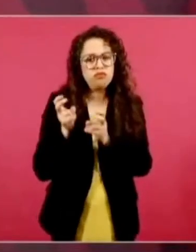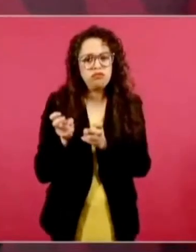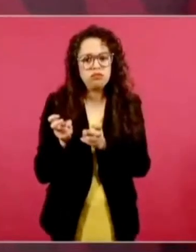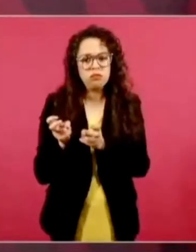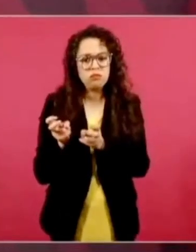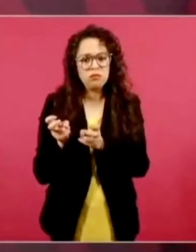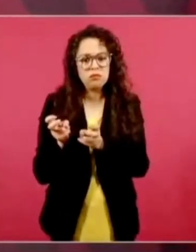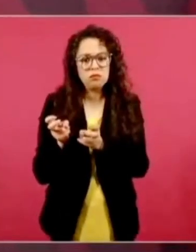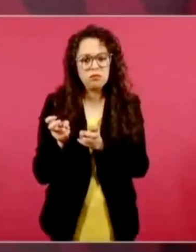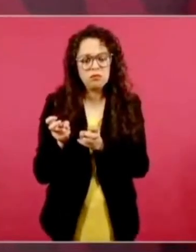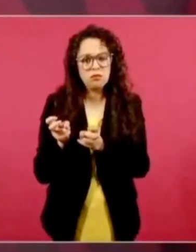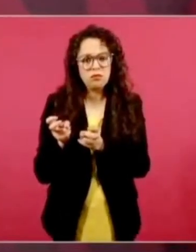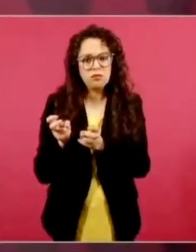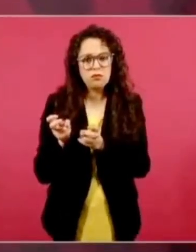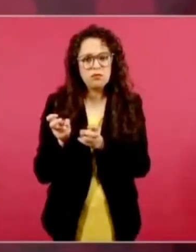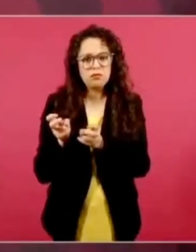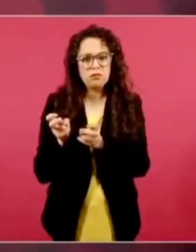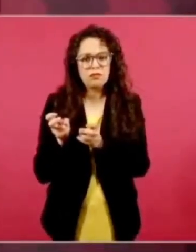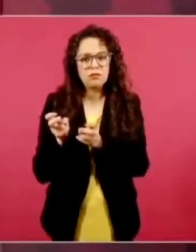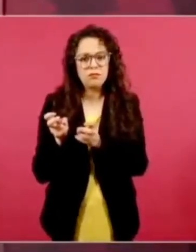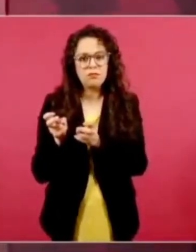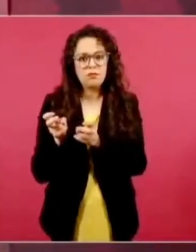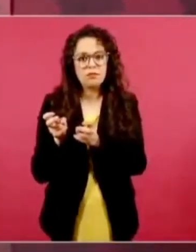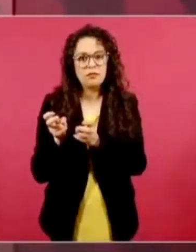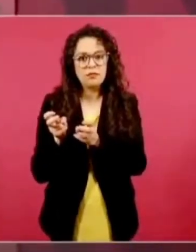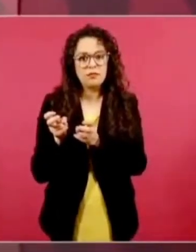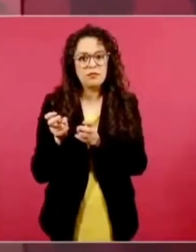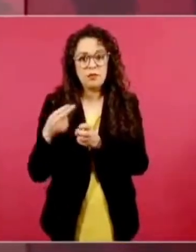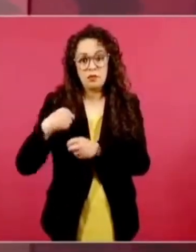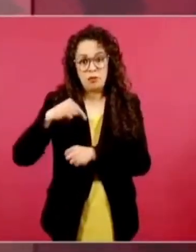Nada más por evitar eso,